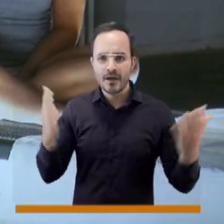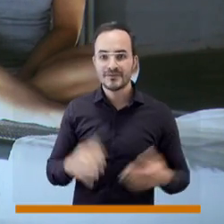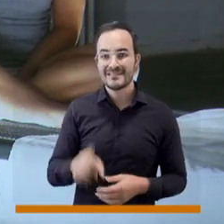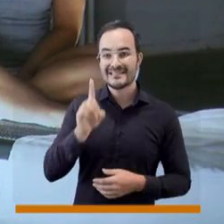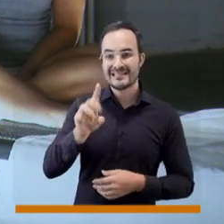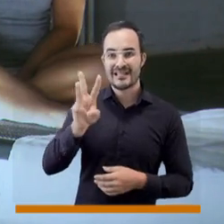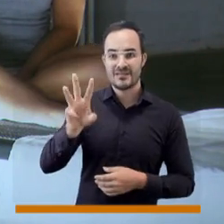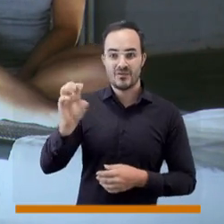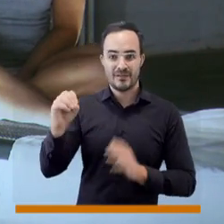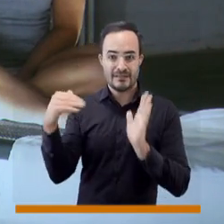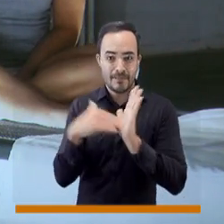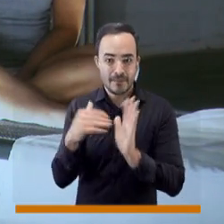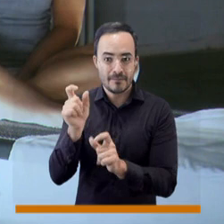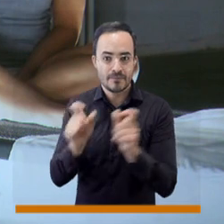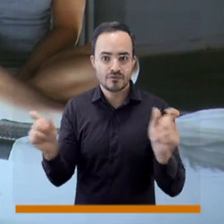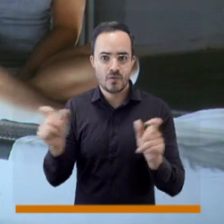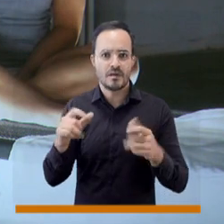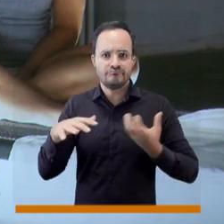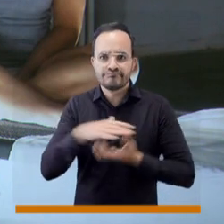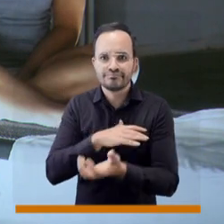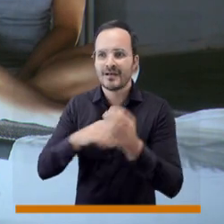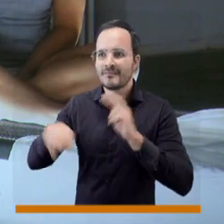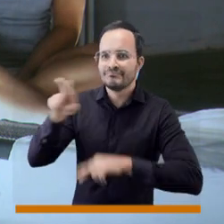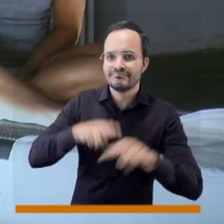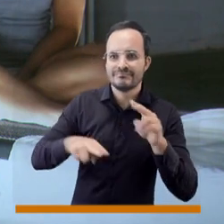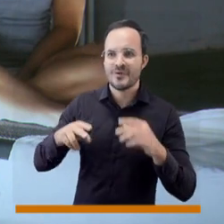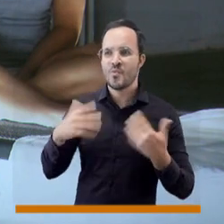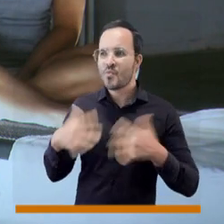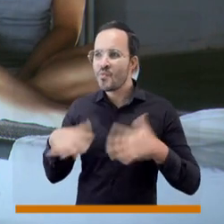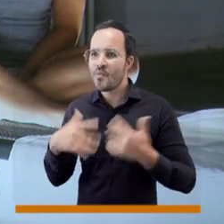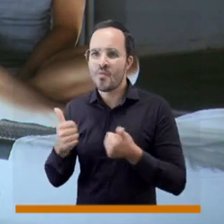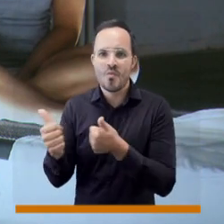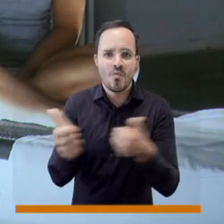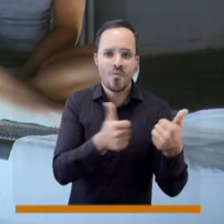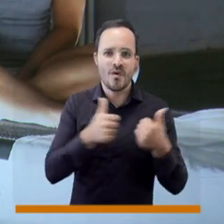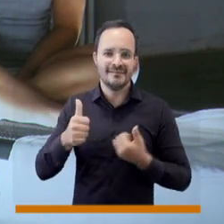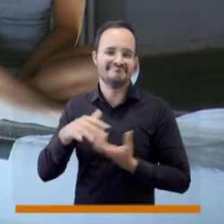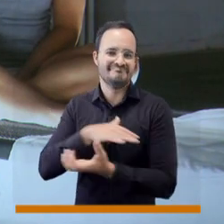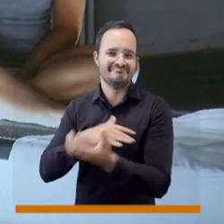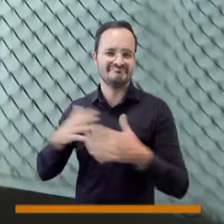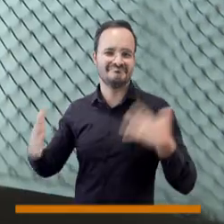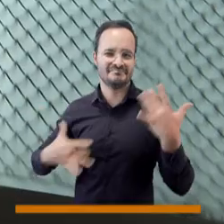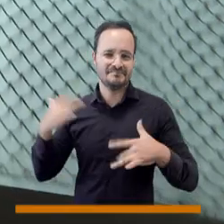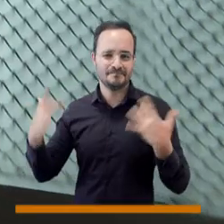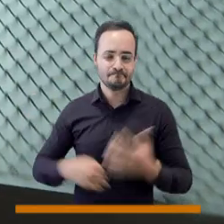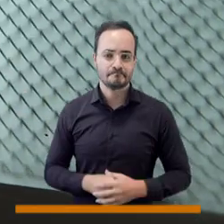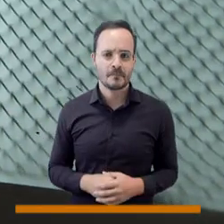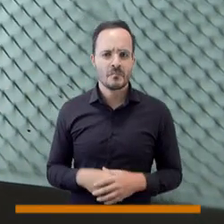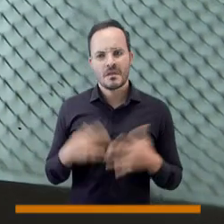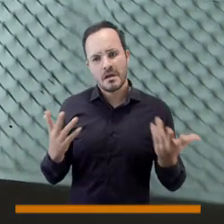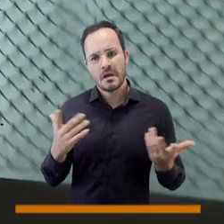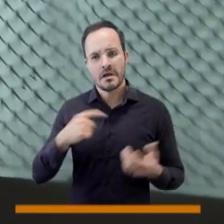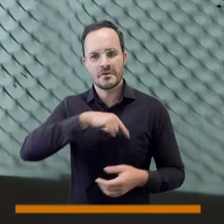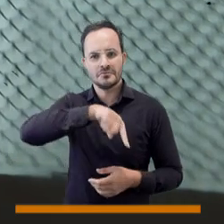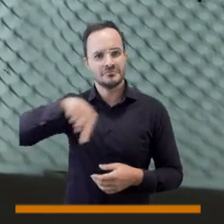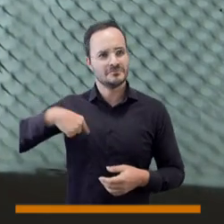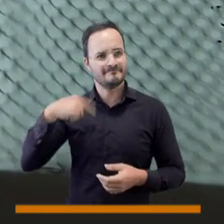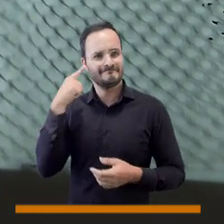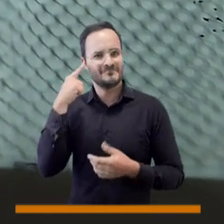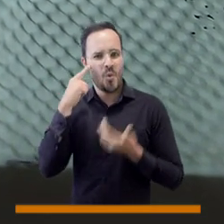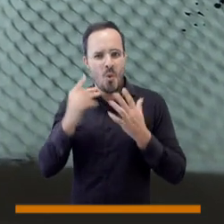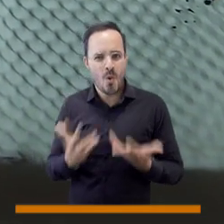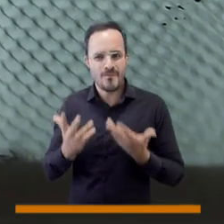130 mil personas, o más bien 130 mil personas participaron de la vida del museo, y eso hemos tratado